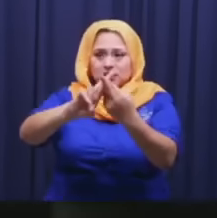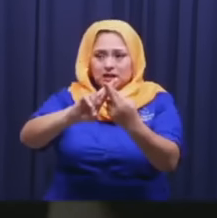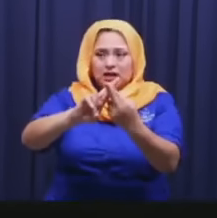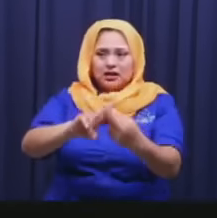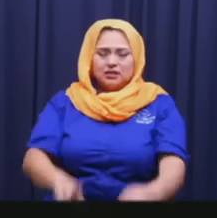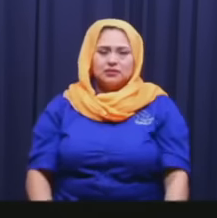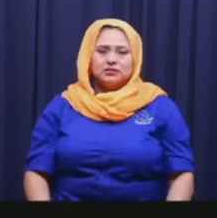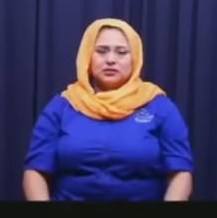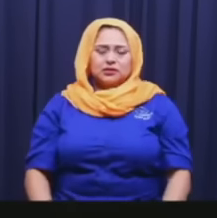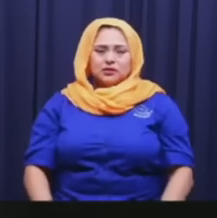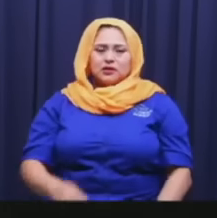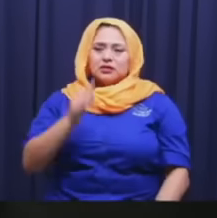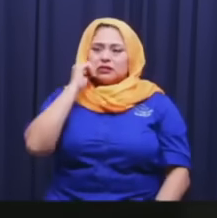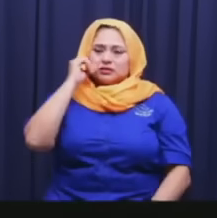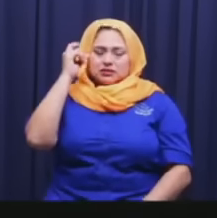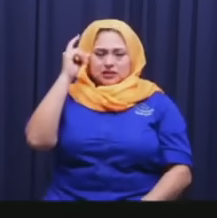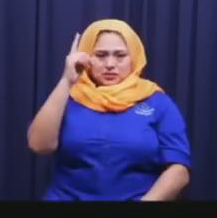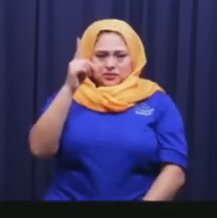Pero quisiera